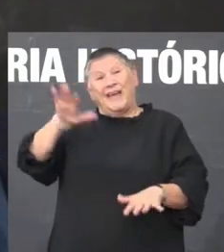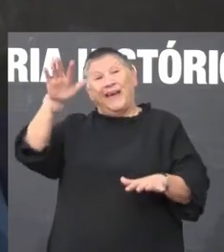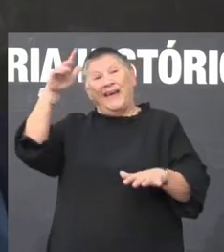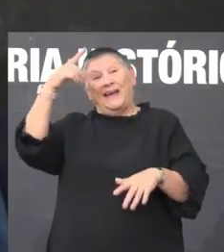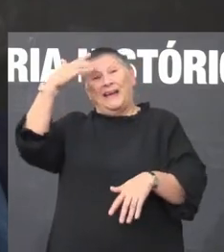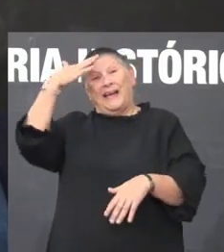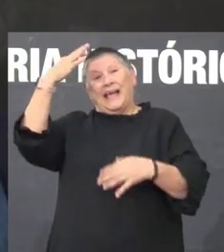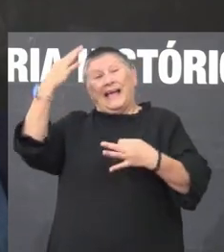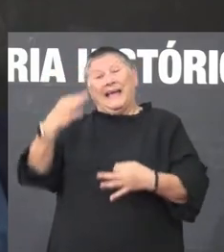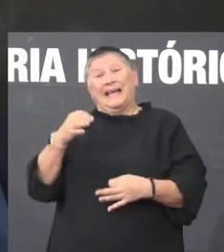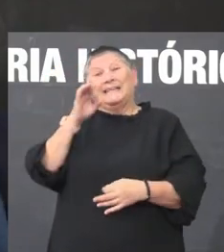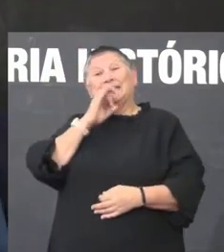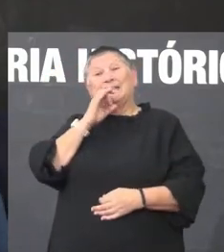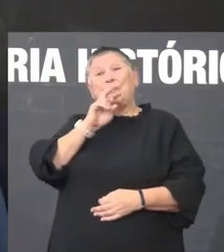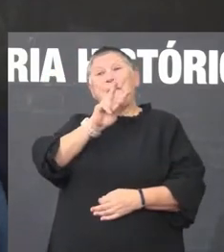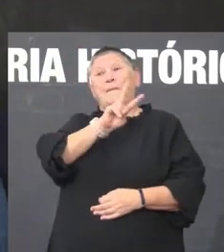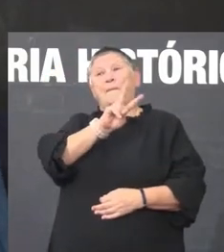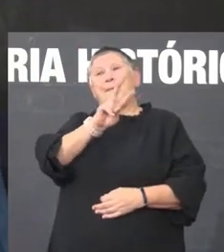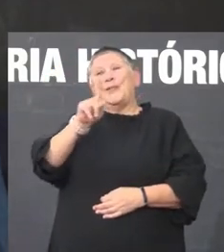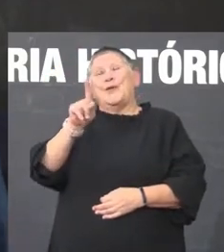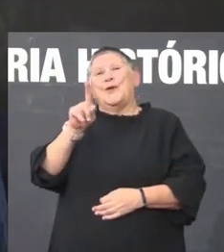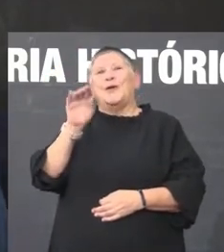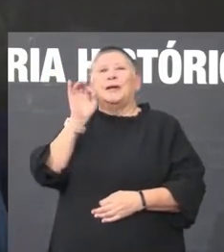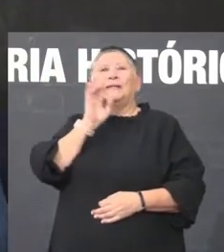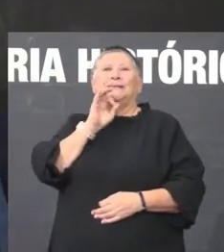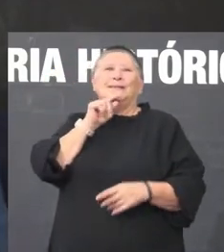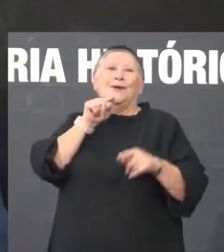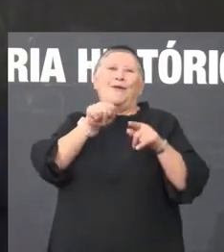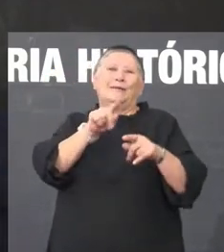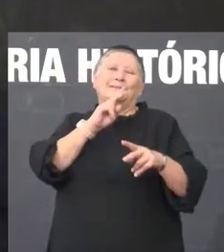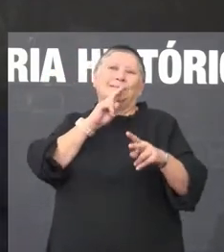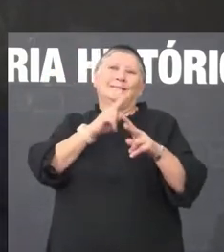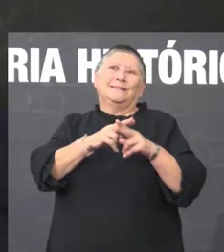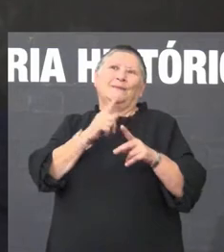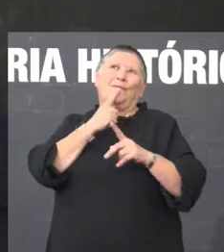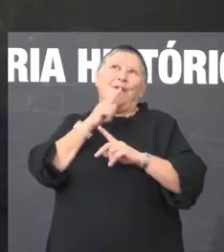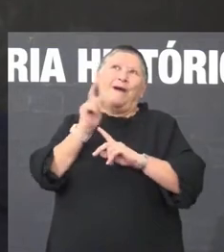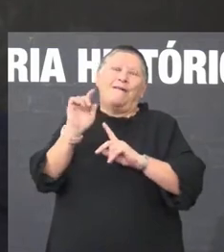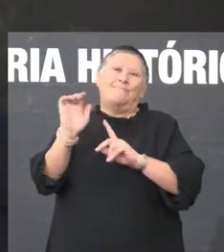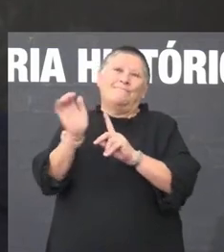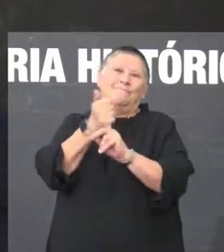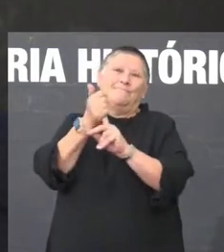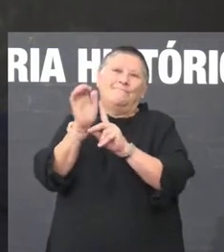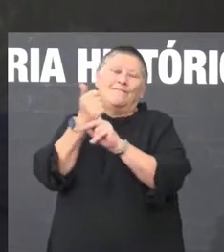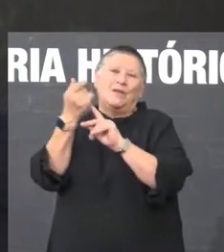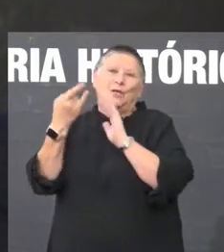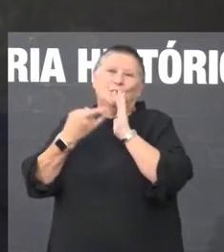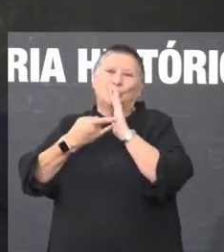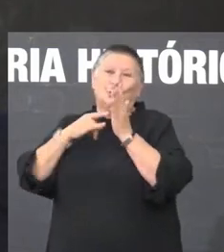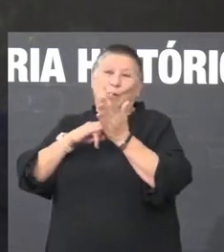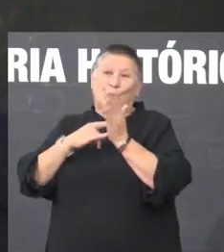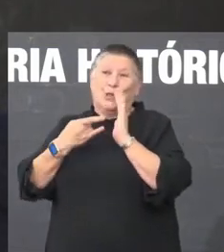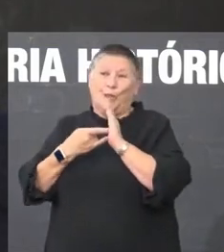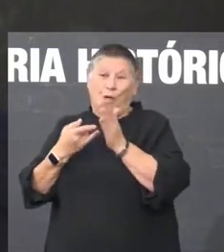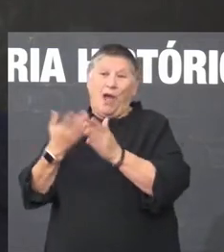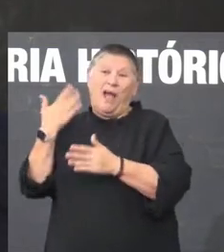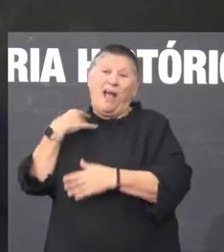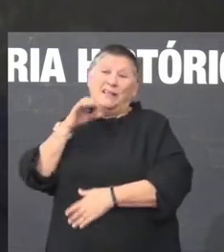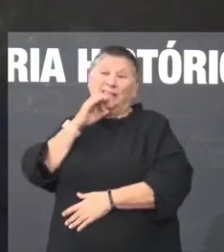que el siglo XXI sería el siglo en el que encontraríamos soluciones que no se encontraron en el siglo